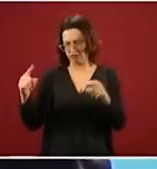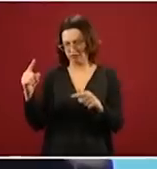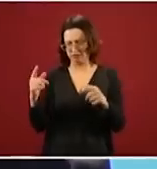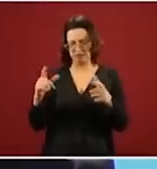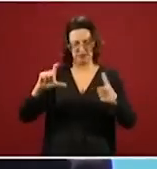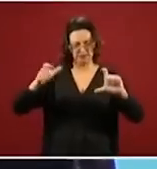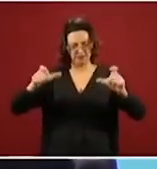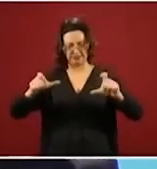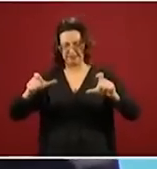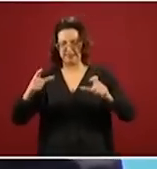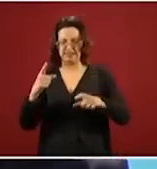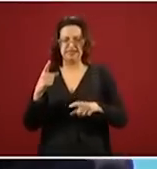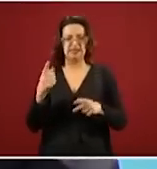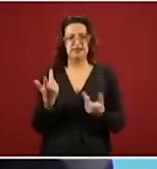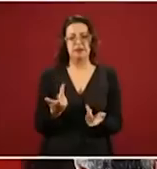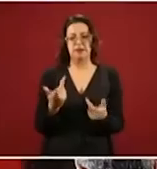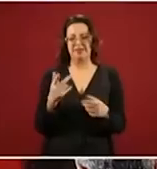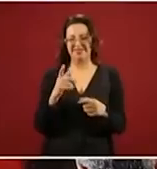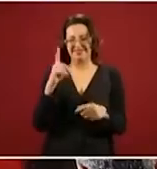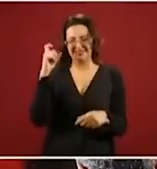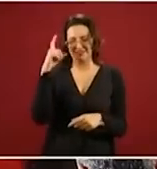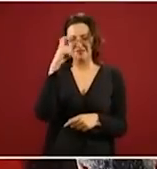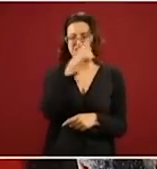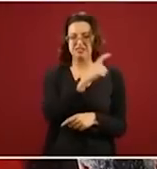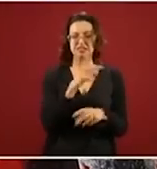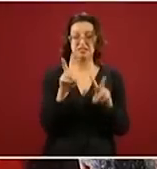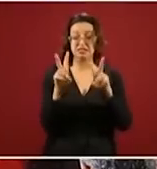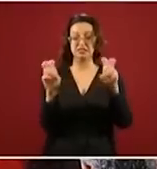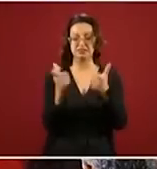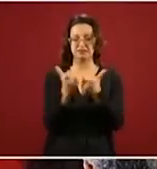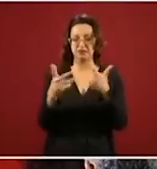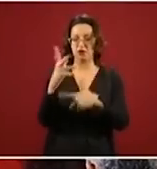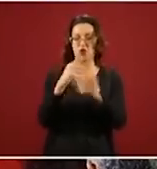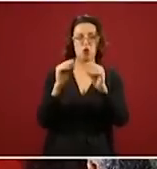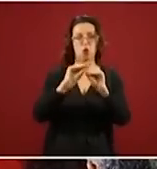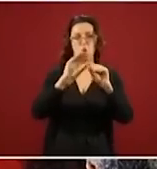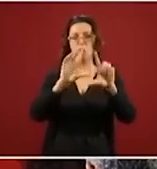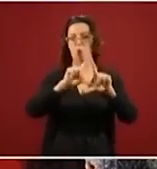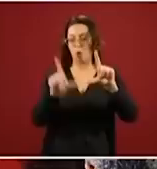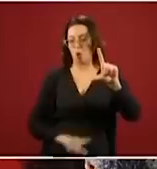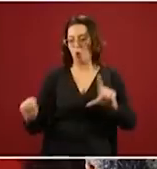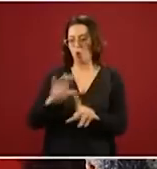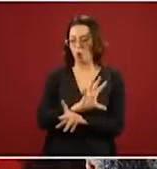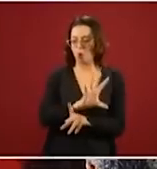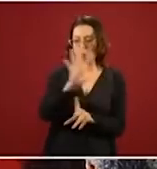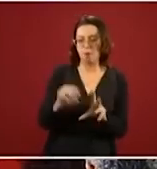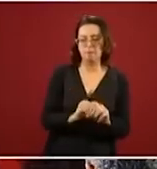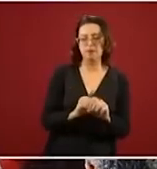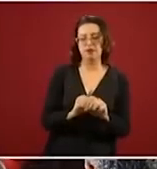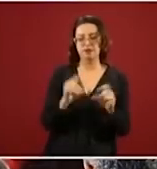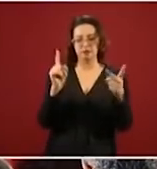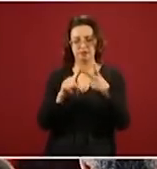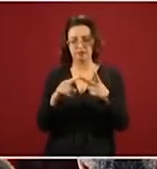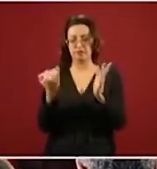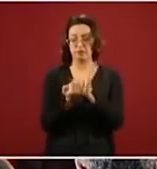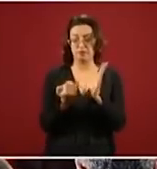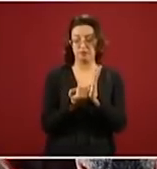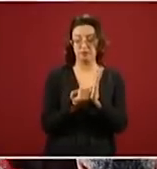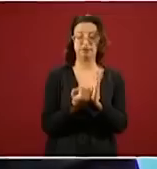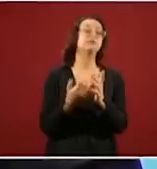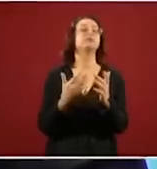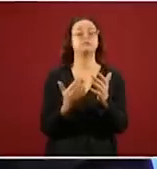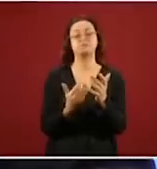son las variantes macroeconómicas que han permitido que no haya aumentos en los energéticos el